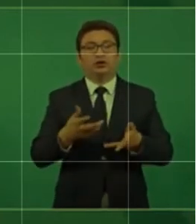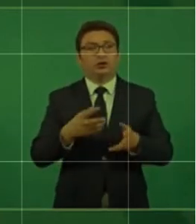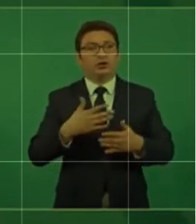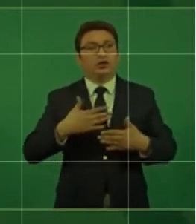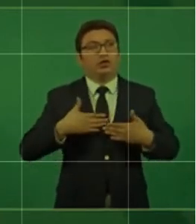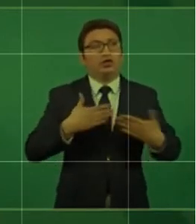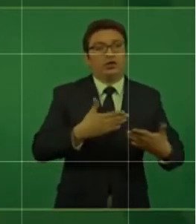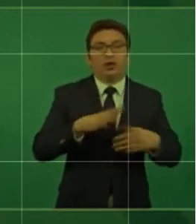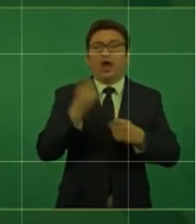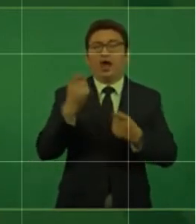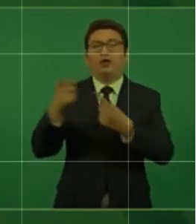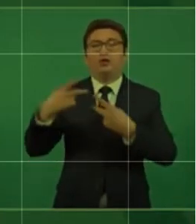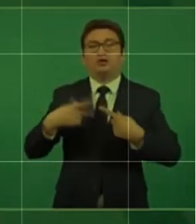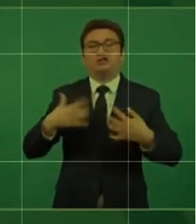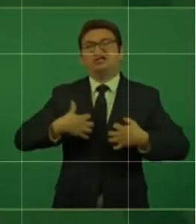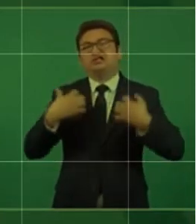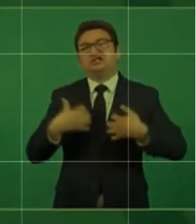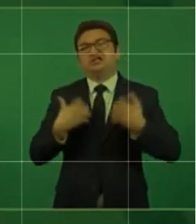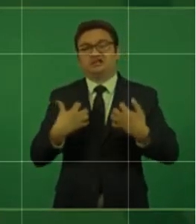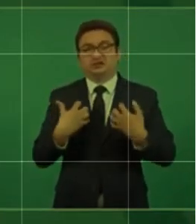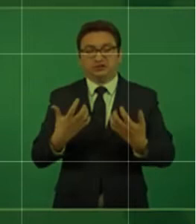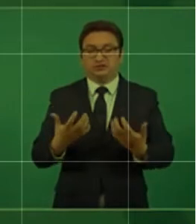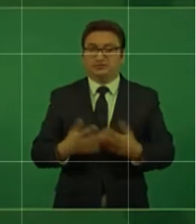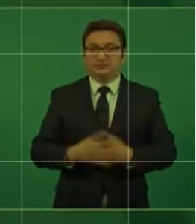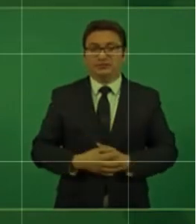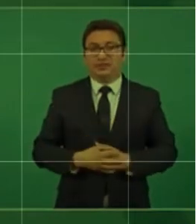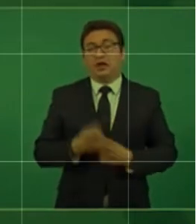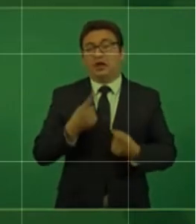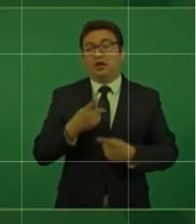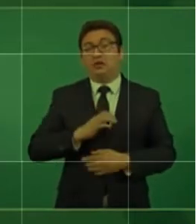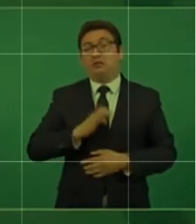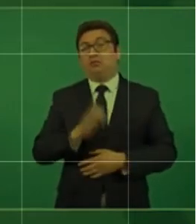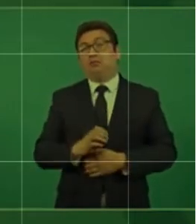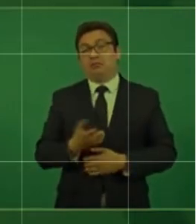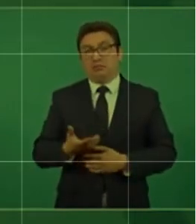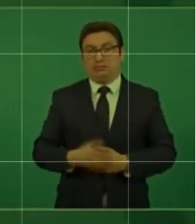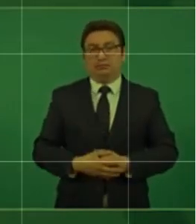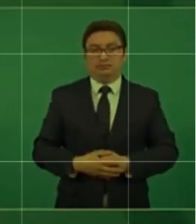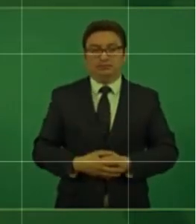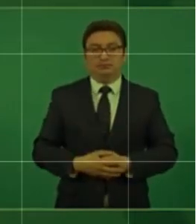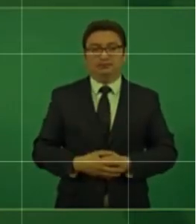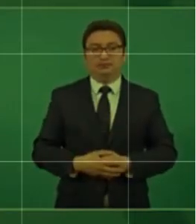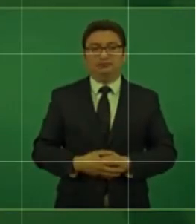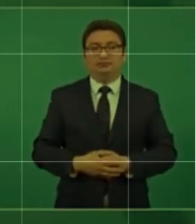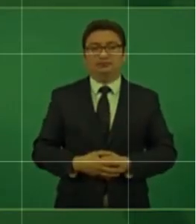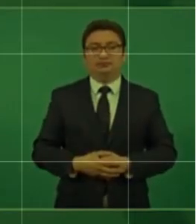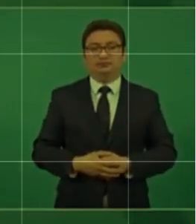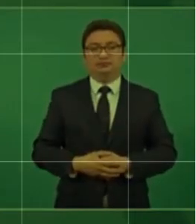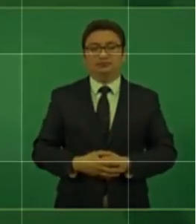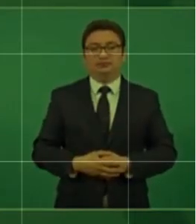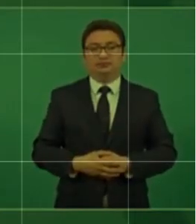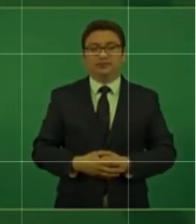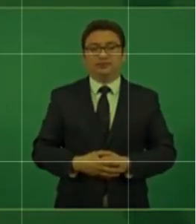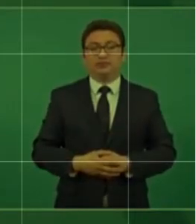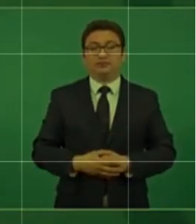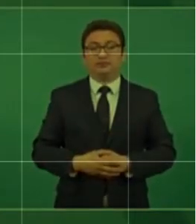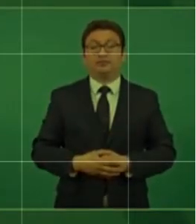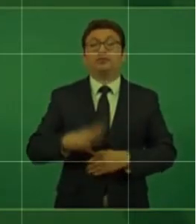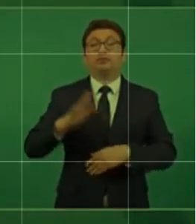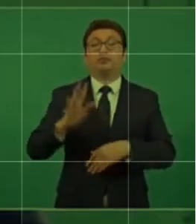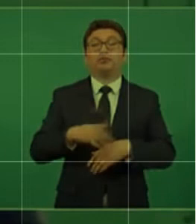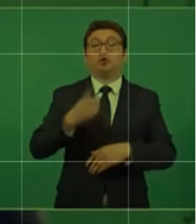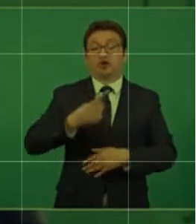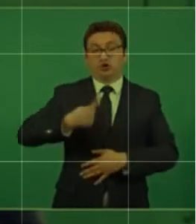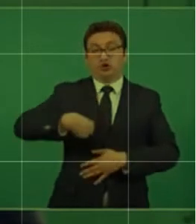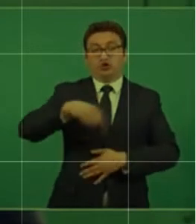el coraje, para no decir odio, hacia lo que representamos,